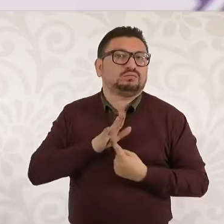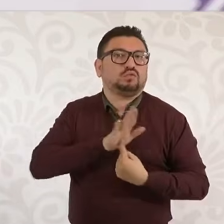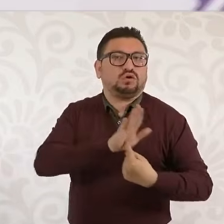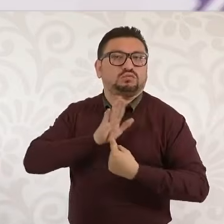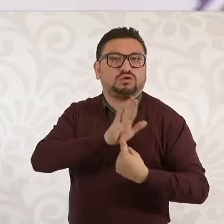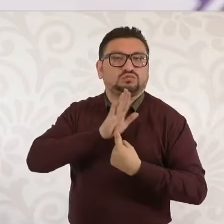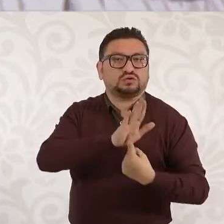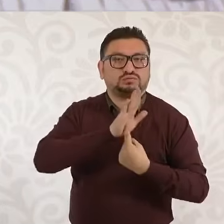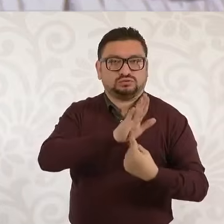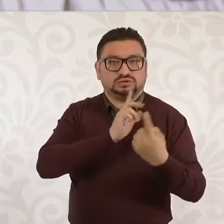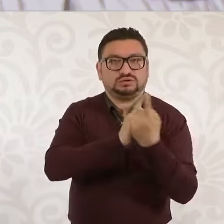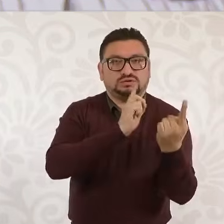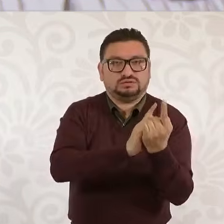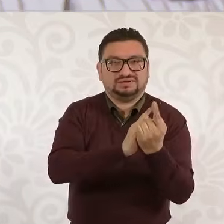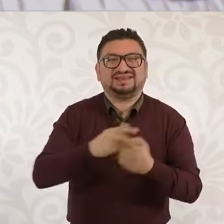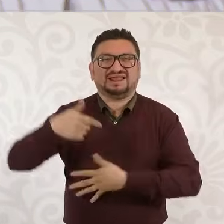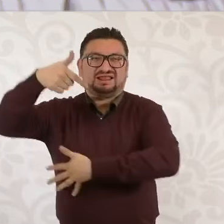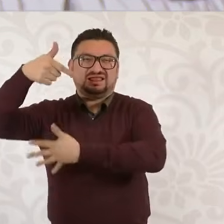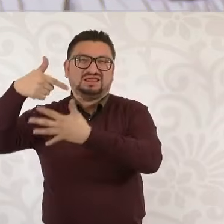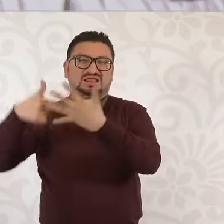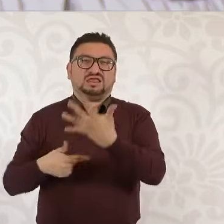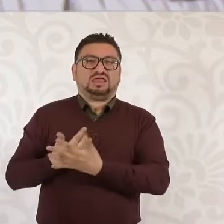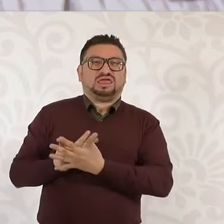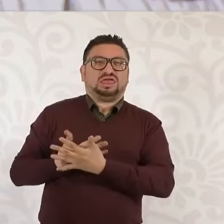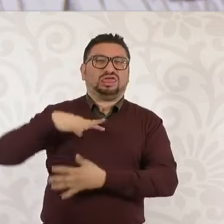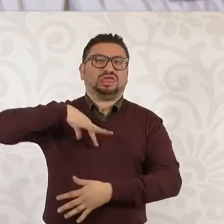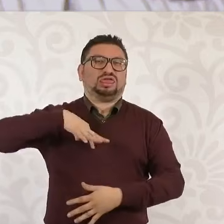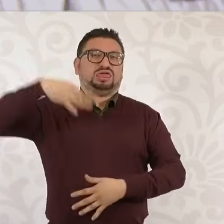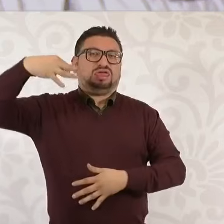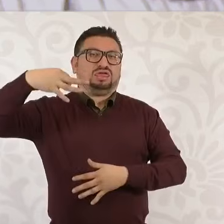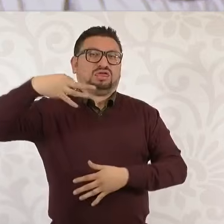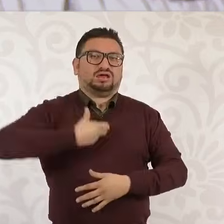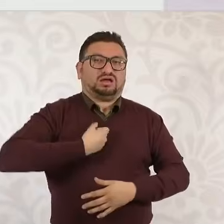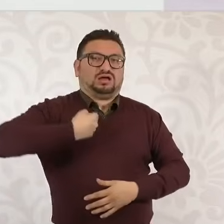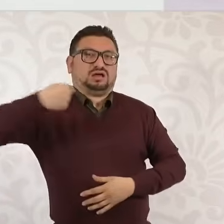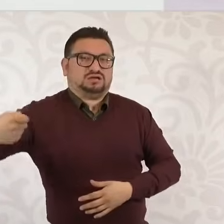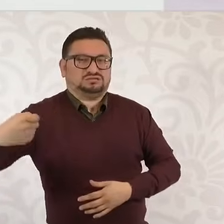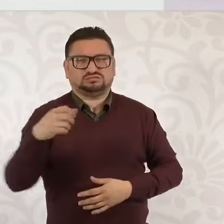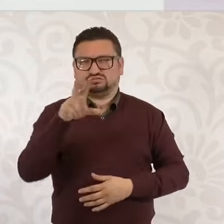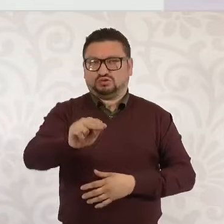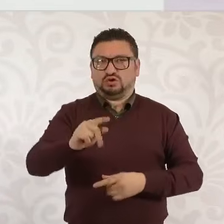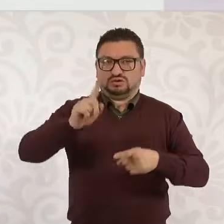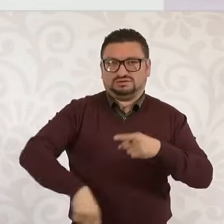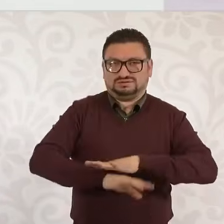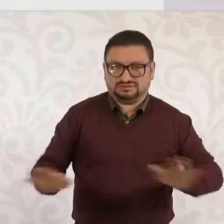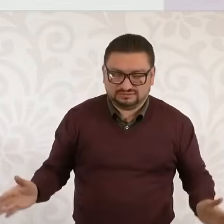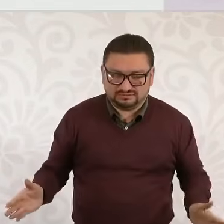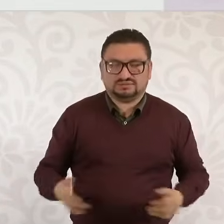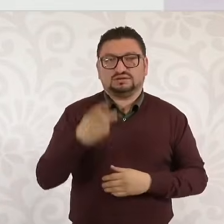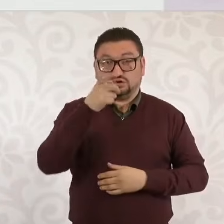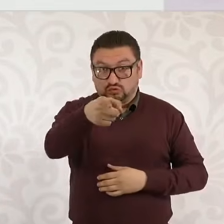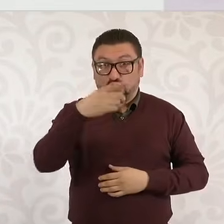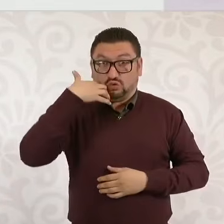Pero no las listas. Esa es la diferencia. Entonces, ¿quieres